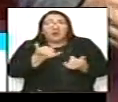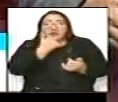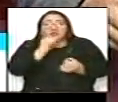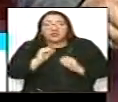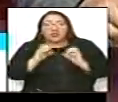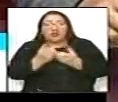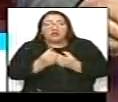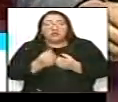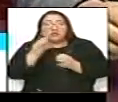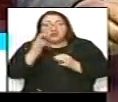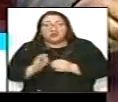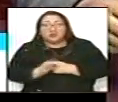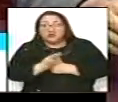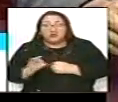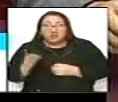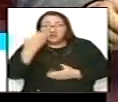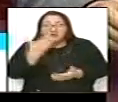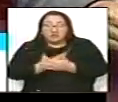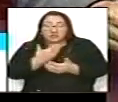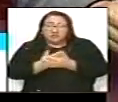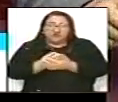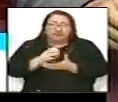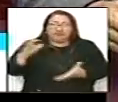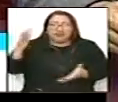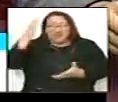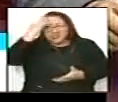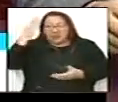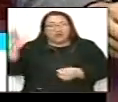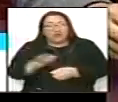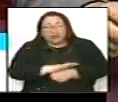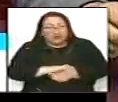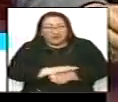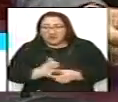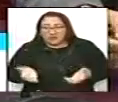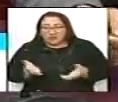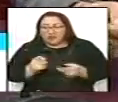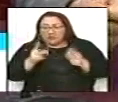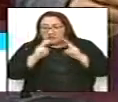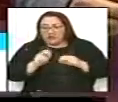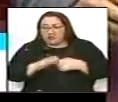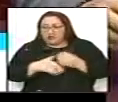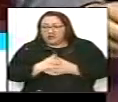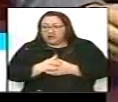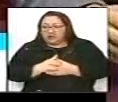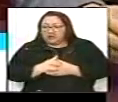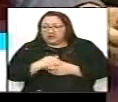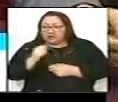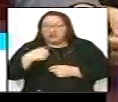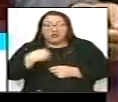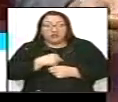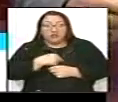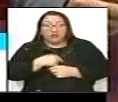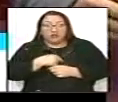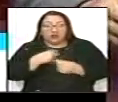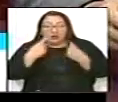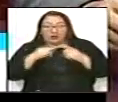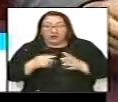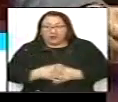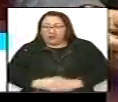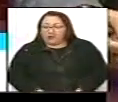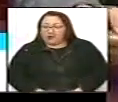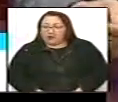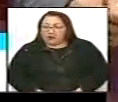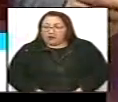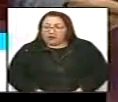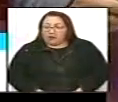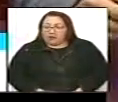el Congreso considera que esta evidencia abrumadora no es suficiente para una investigación. Si nosotros ratificamos la